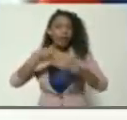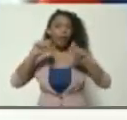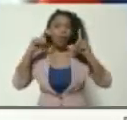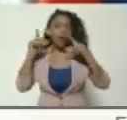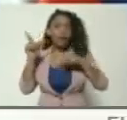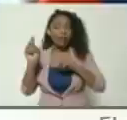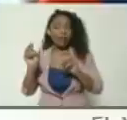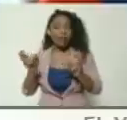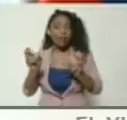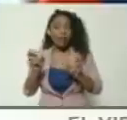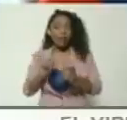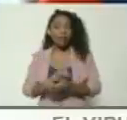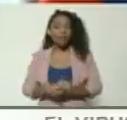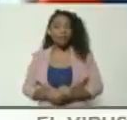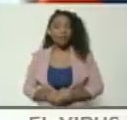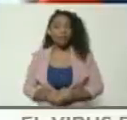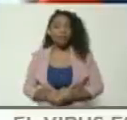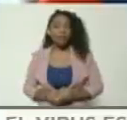caso fueron